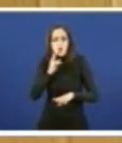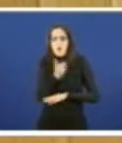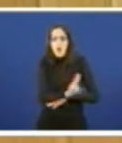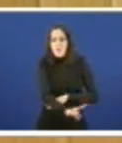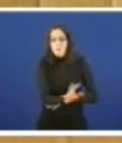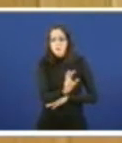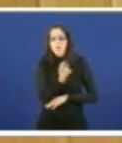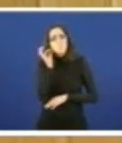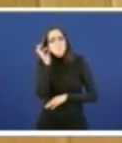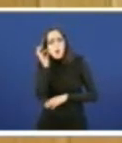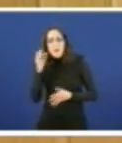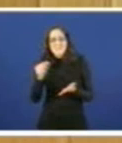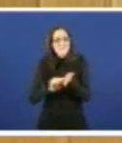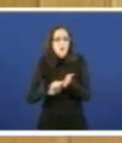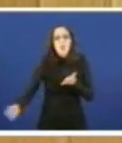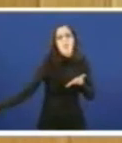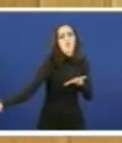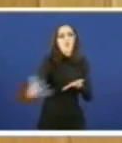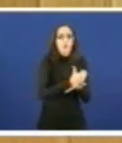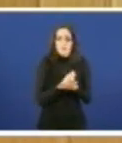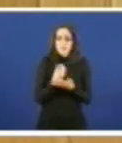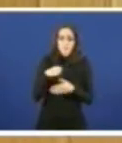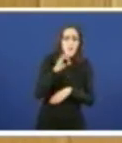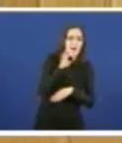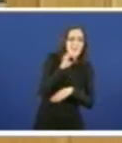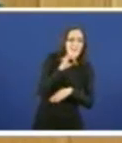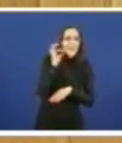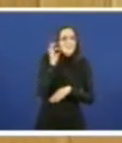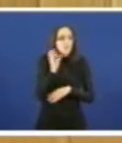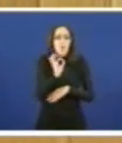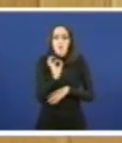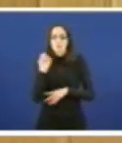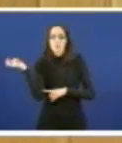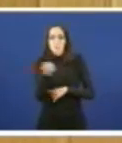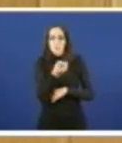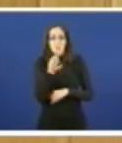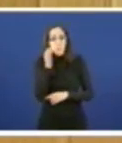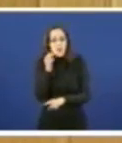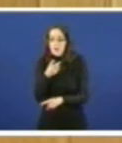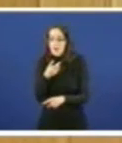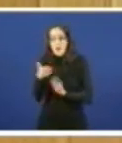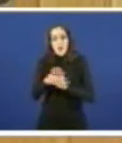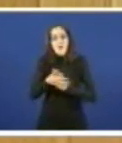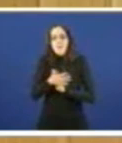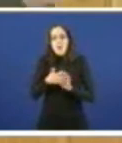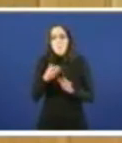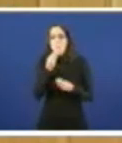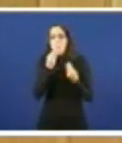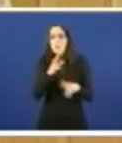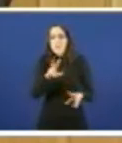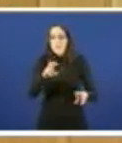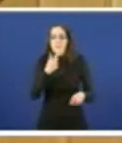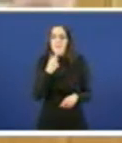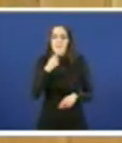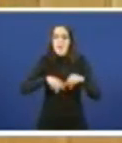escritoras, incluso a todas as escritoras galegas novas. Ela aí sitúa moi ben, efectivamente, que a veces coñecemos mellor